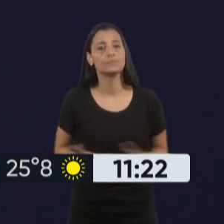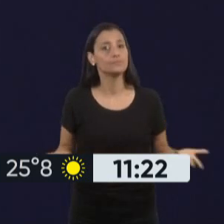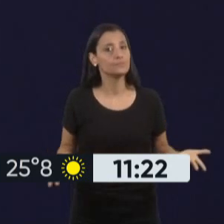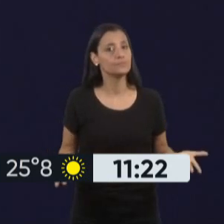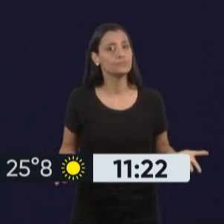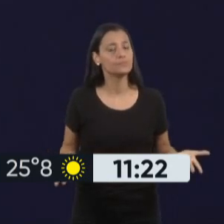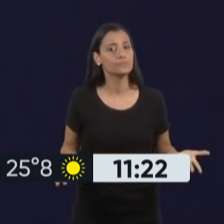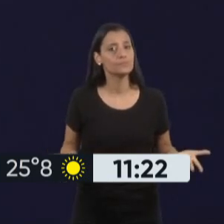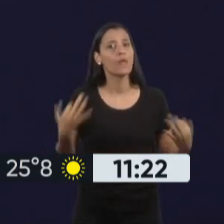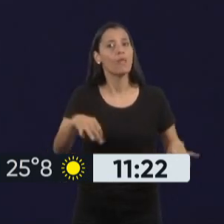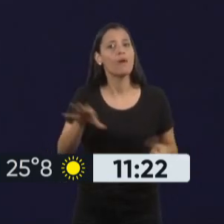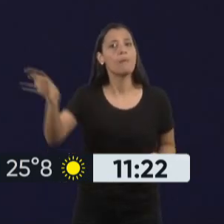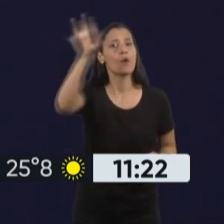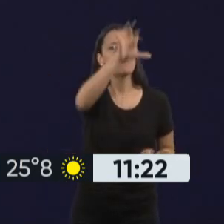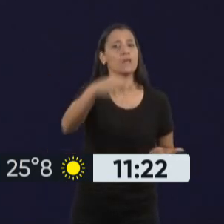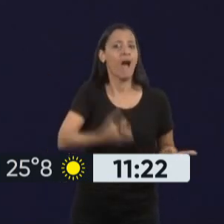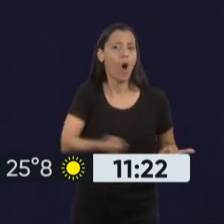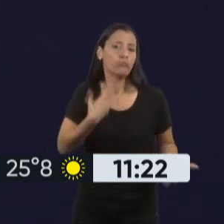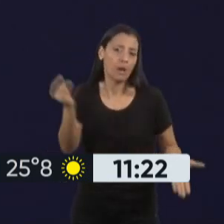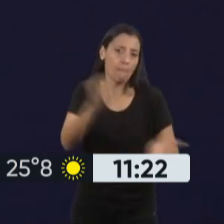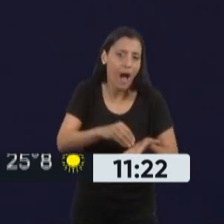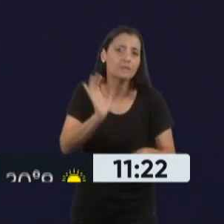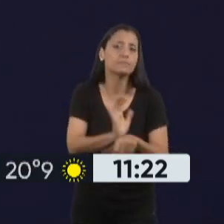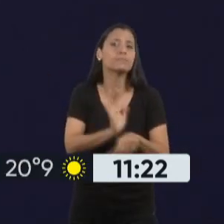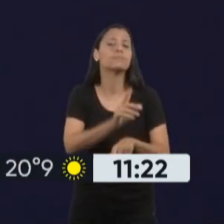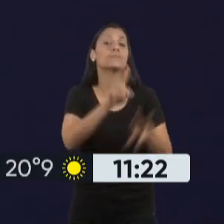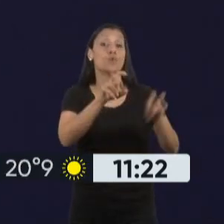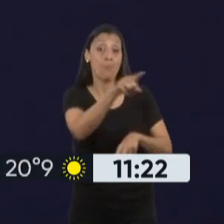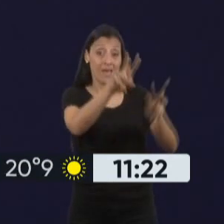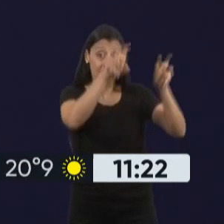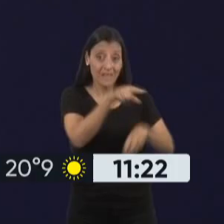Nuevo ajuste que se reclama. Por supuesto que